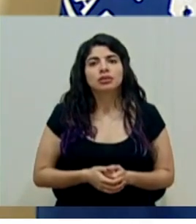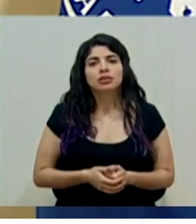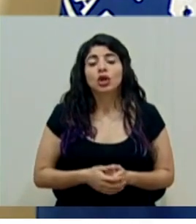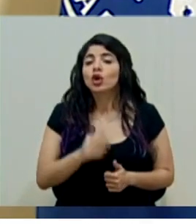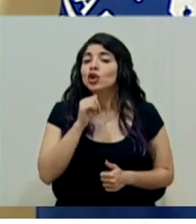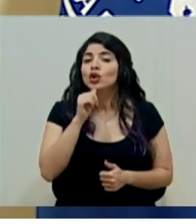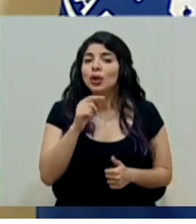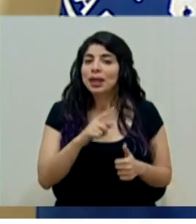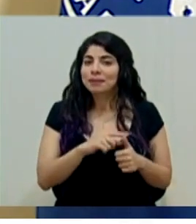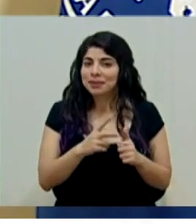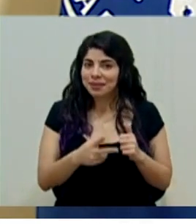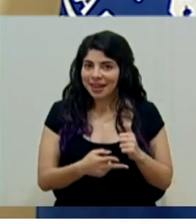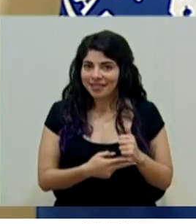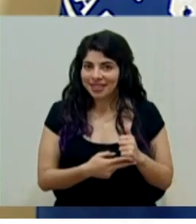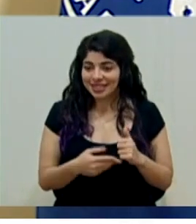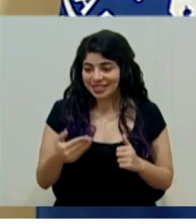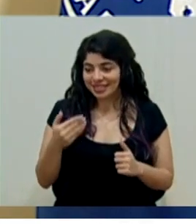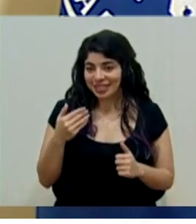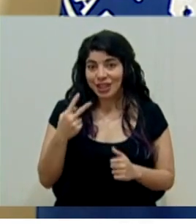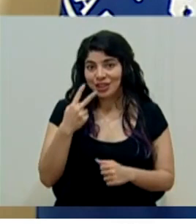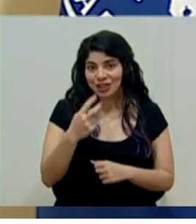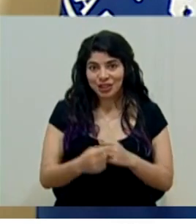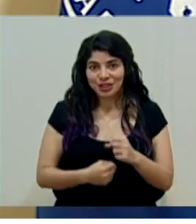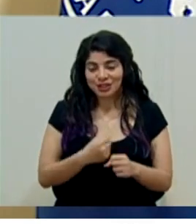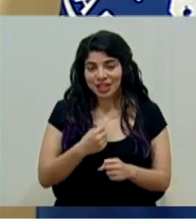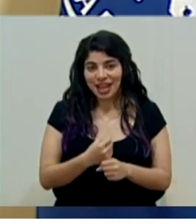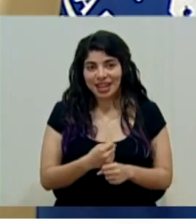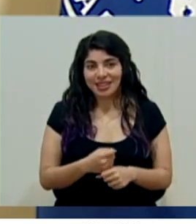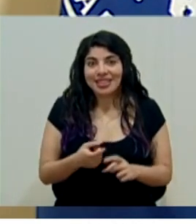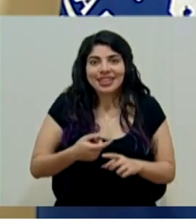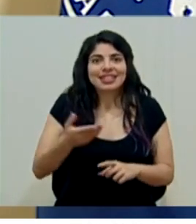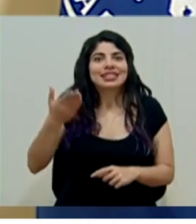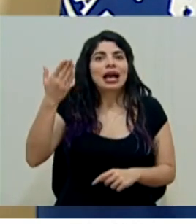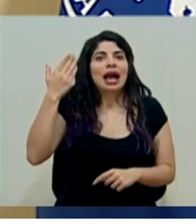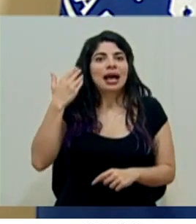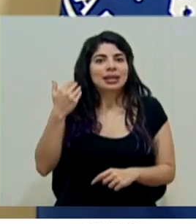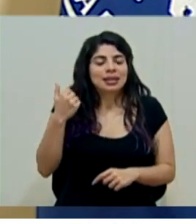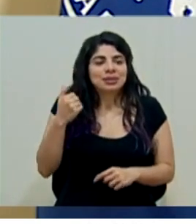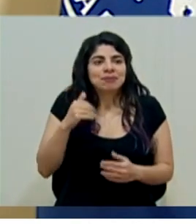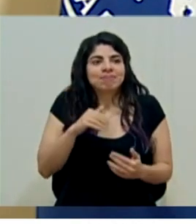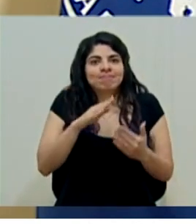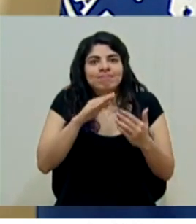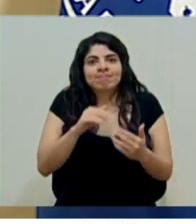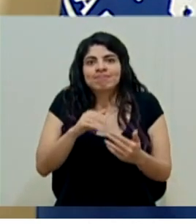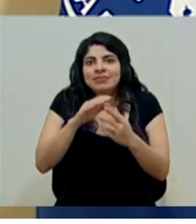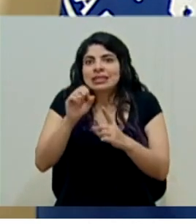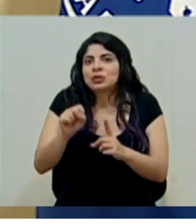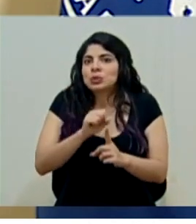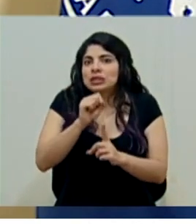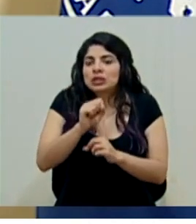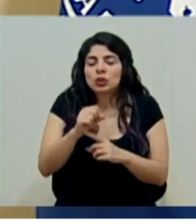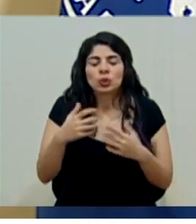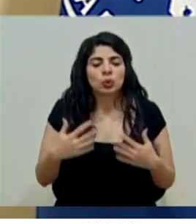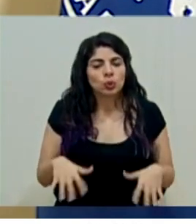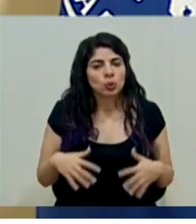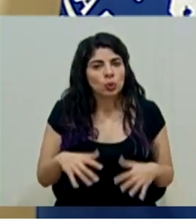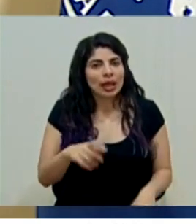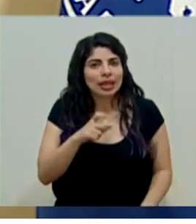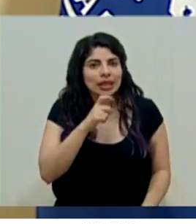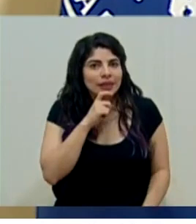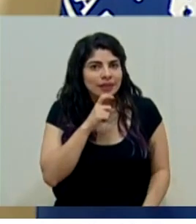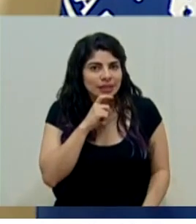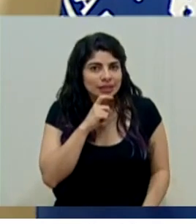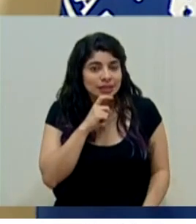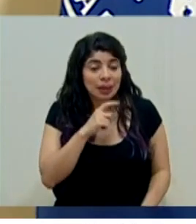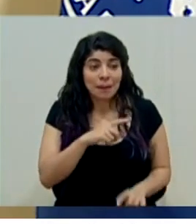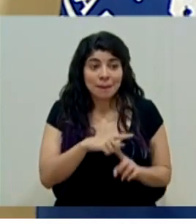No es la primera vez que en estos últimos 2 años y tanto, incluso desde antes, nos enfrentamos a escenarios muy difíciles. Pero no